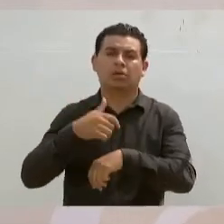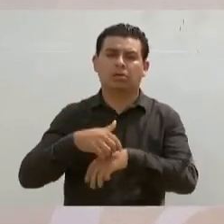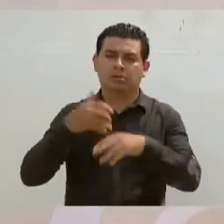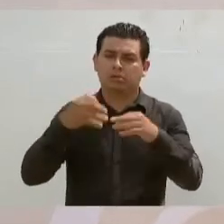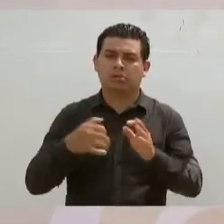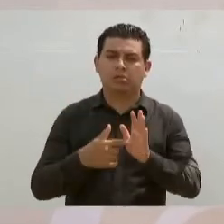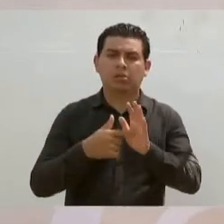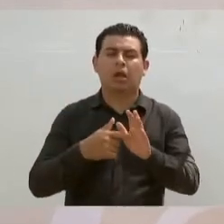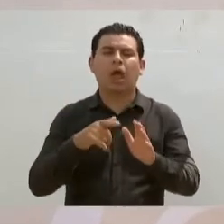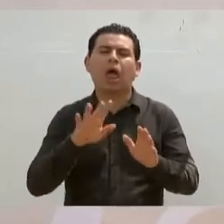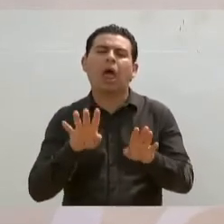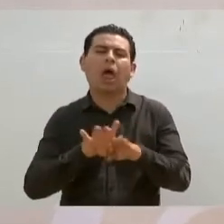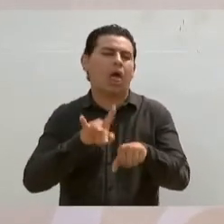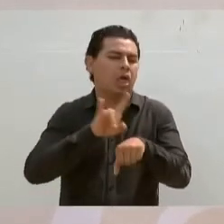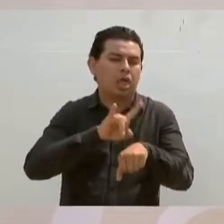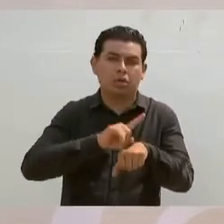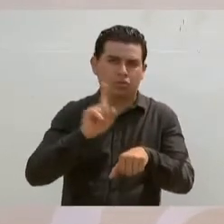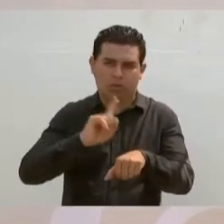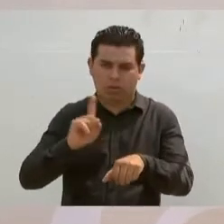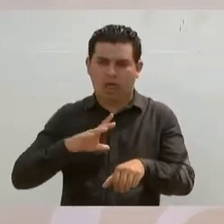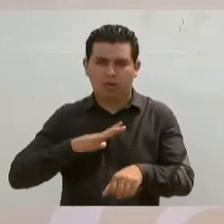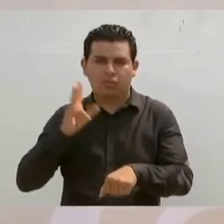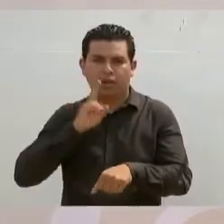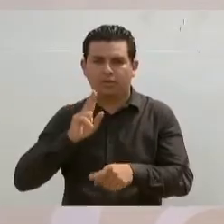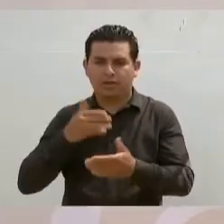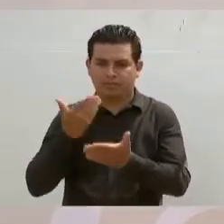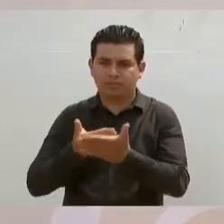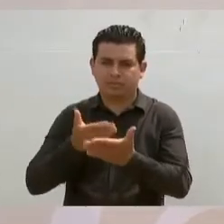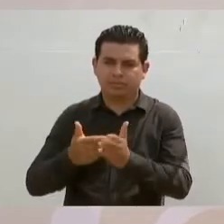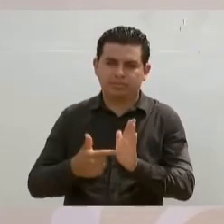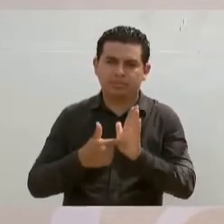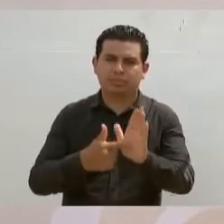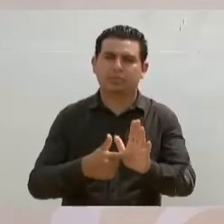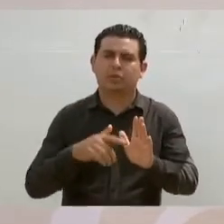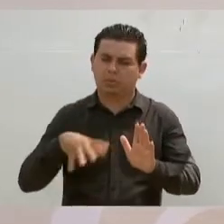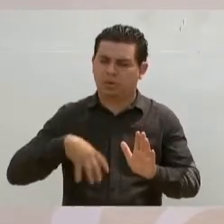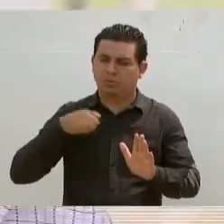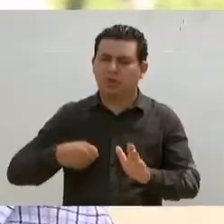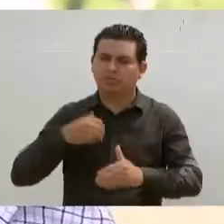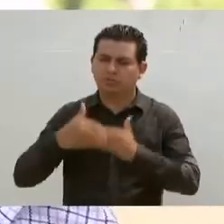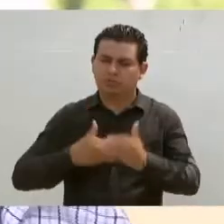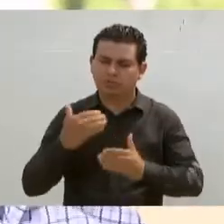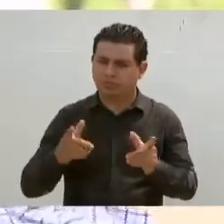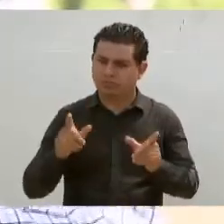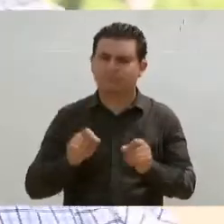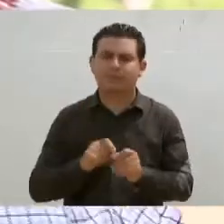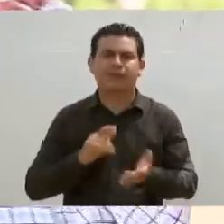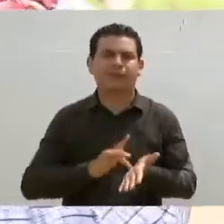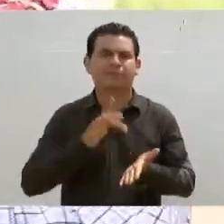son simulación, es trabajo real, es trabajo de mucho esfuerzo. Muchas gracias.